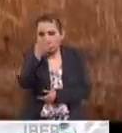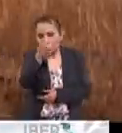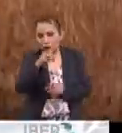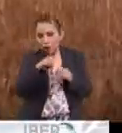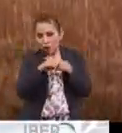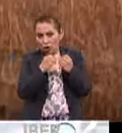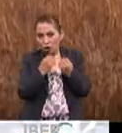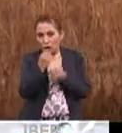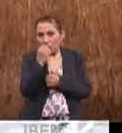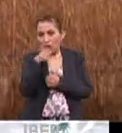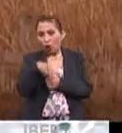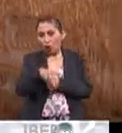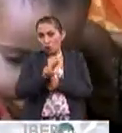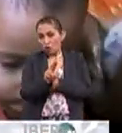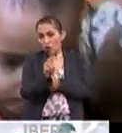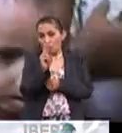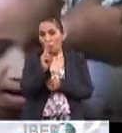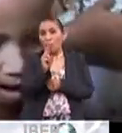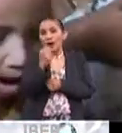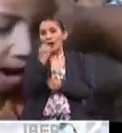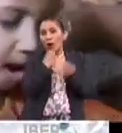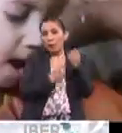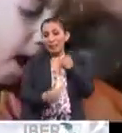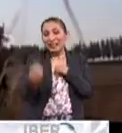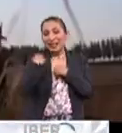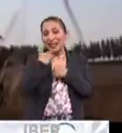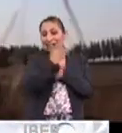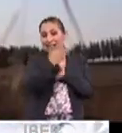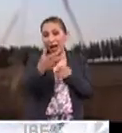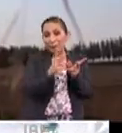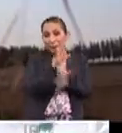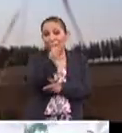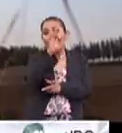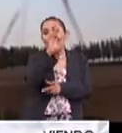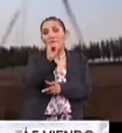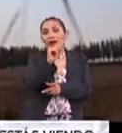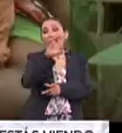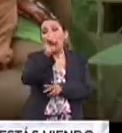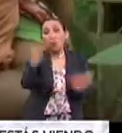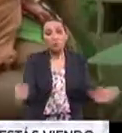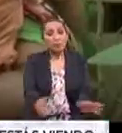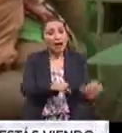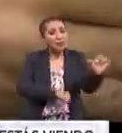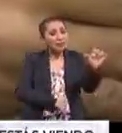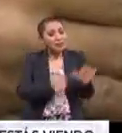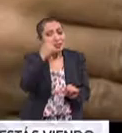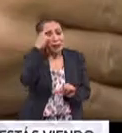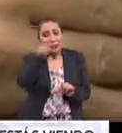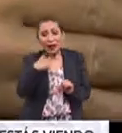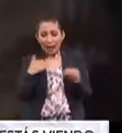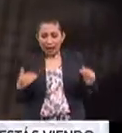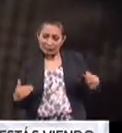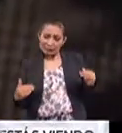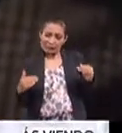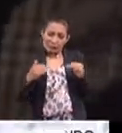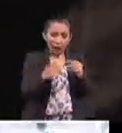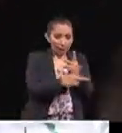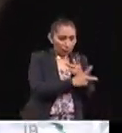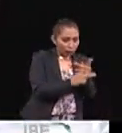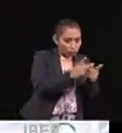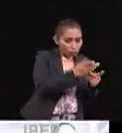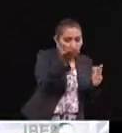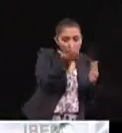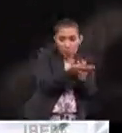la Organización de las Naciones Unidas para la Alimentación y la Agricultura, la FAO, promueve acciones que procuren un equilibrio en la producción